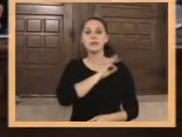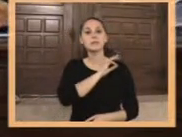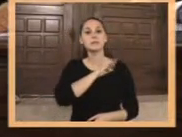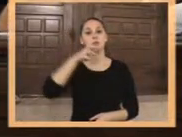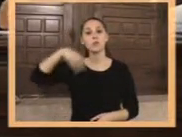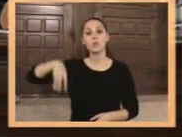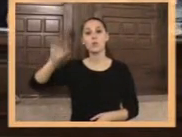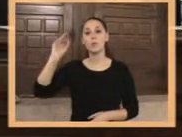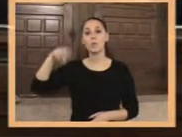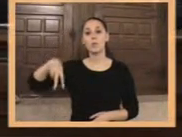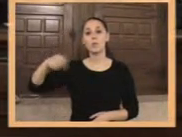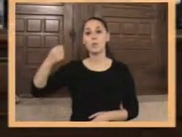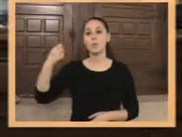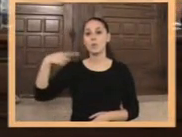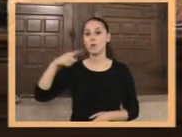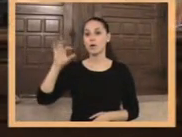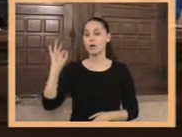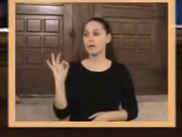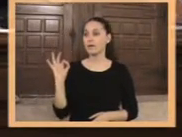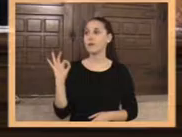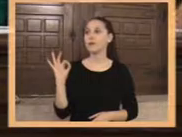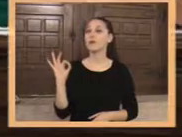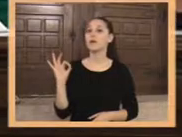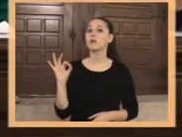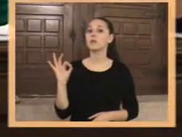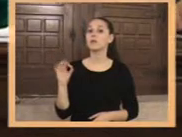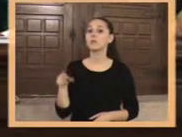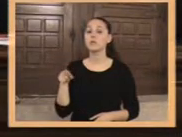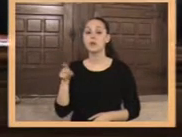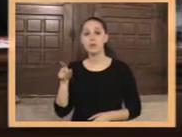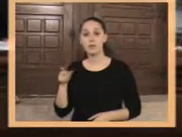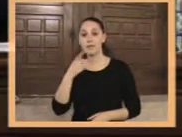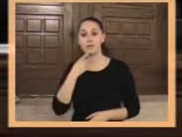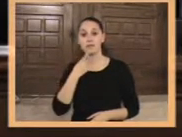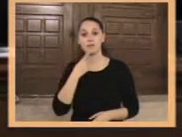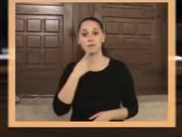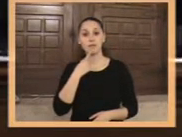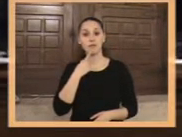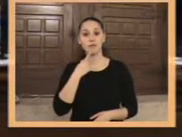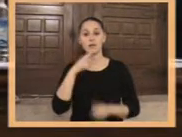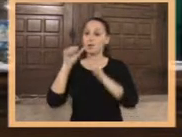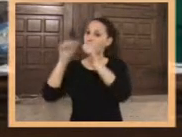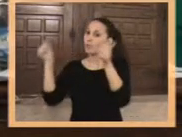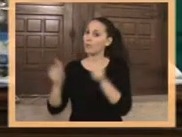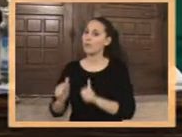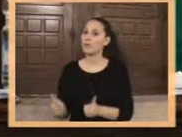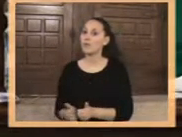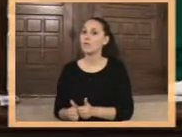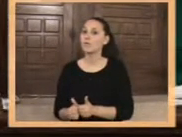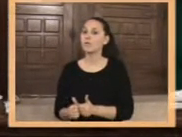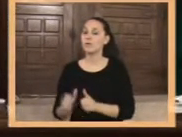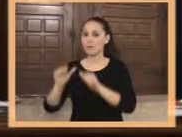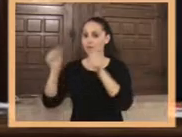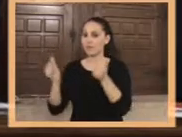y quiero que respeten esta expresión porque lleva eso, su marcada vocación municipalista. Y digo esto porque yo sé que hay muchos grupos